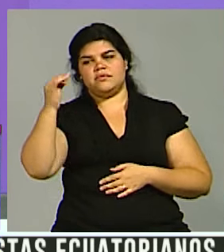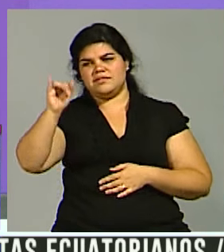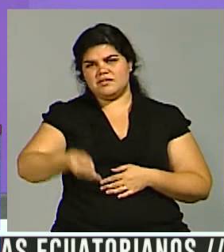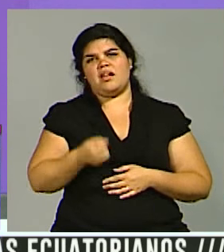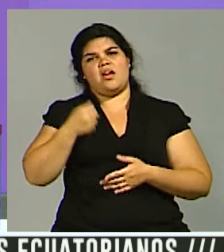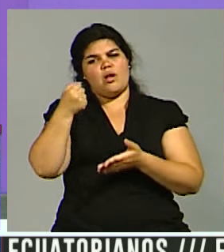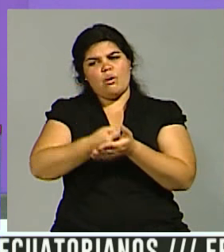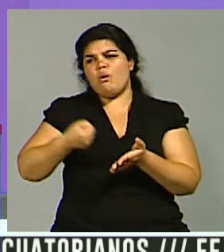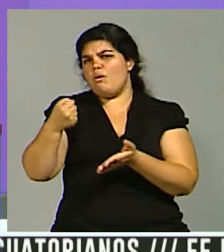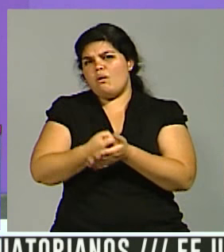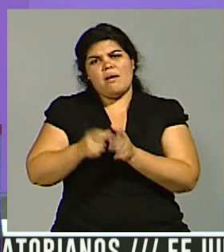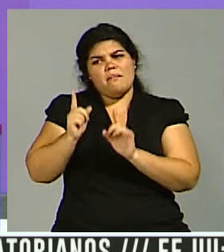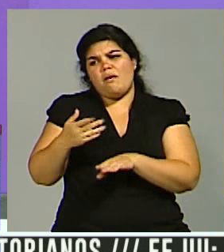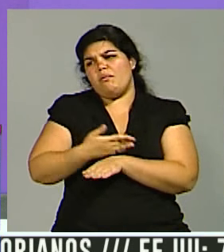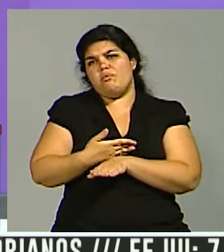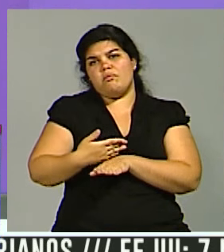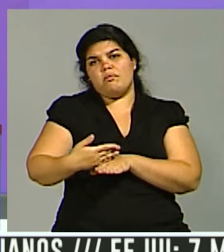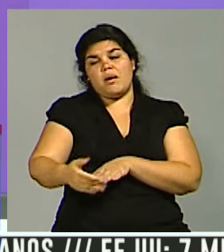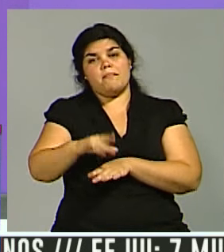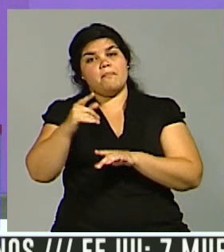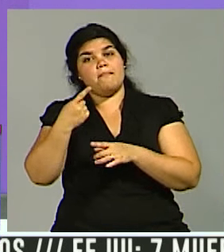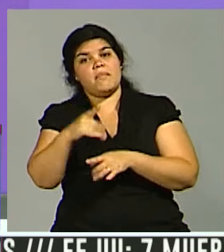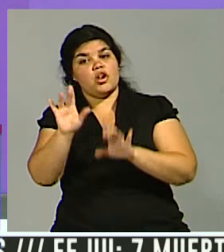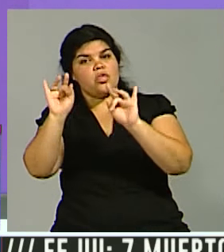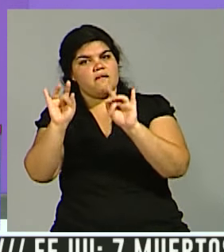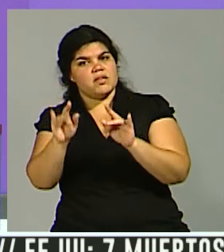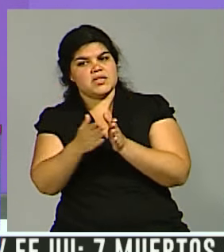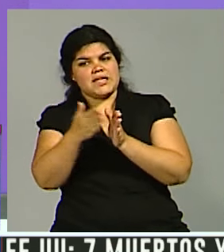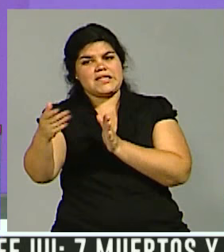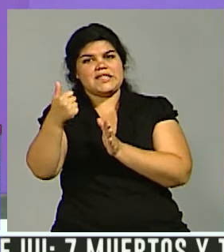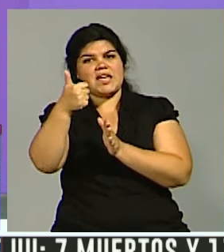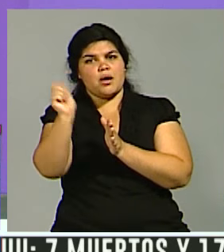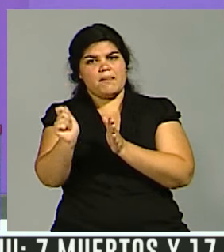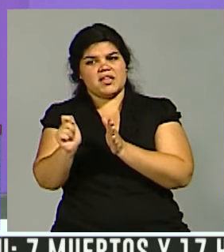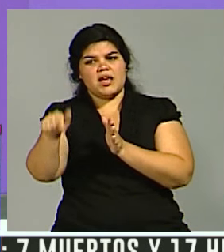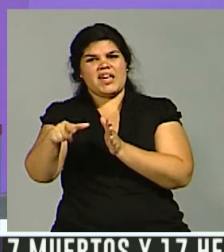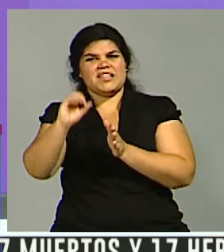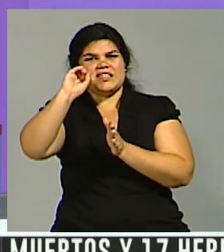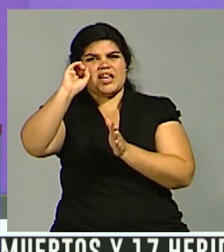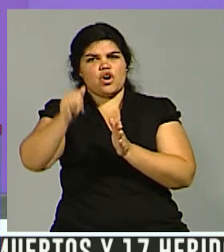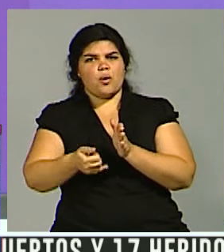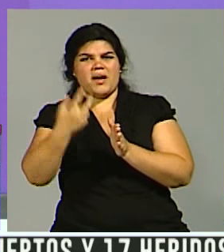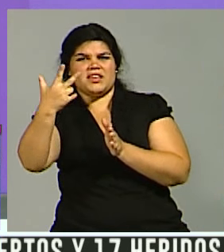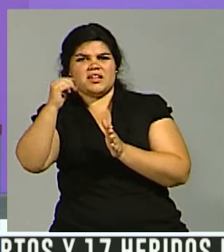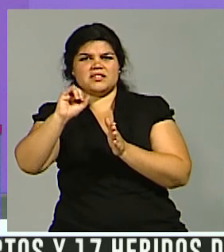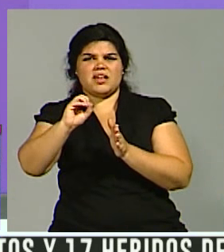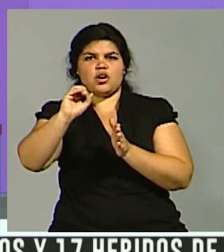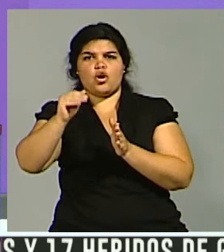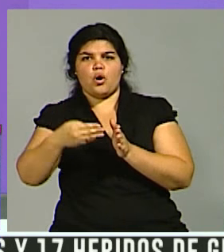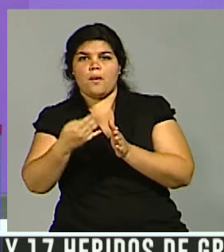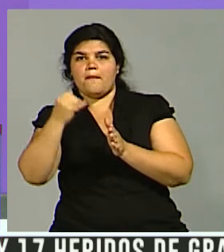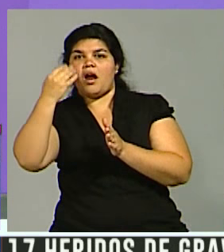muy difícil que en los últimos 6 meses del año tengamos inflación del 0,3, 0,4% para lograr